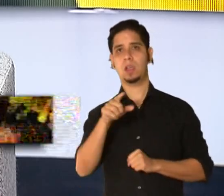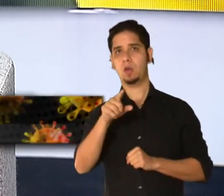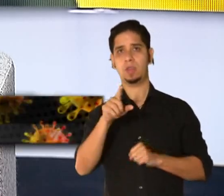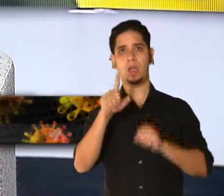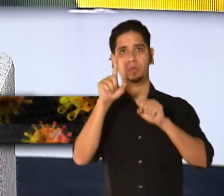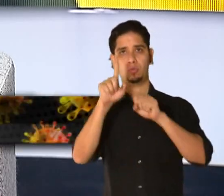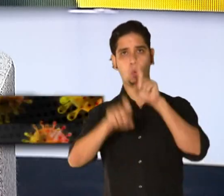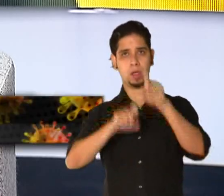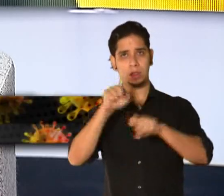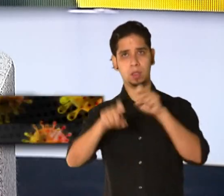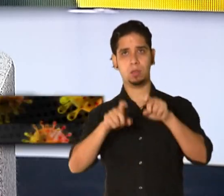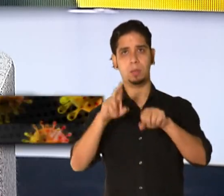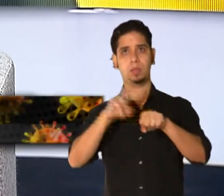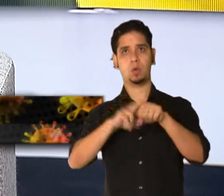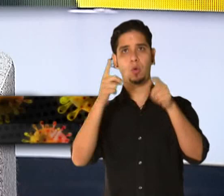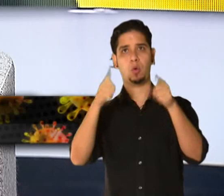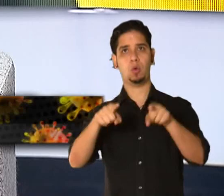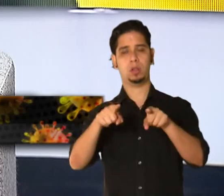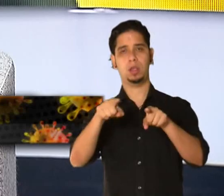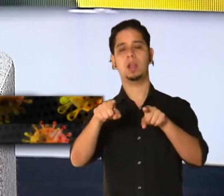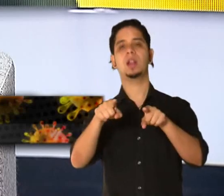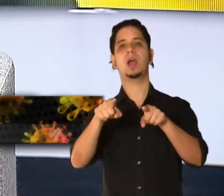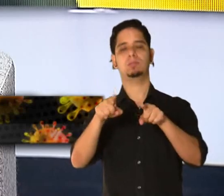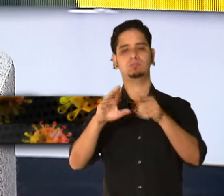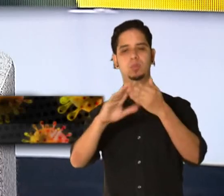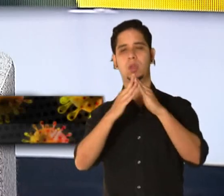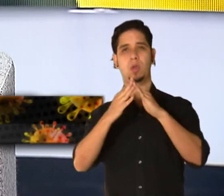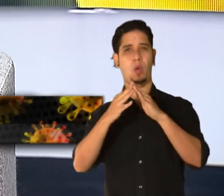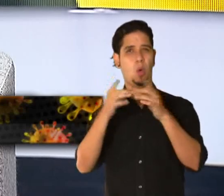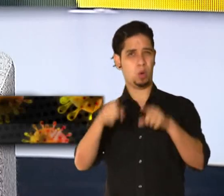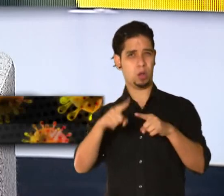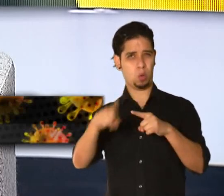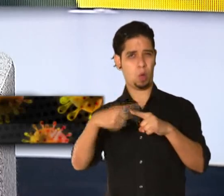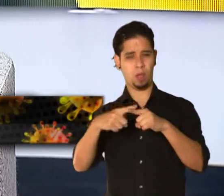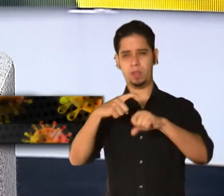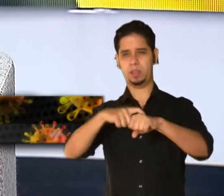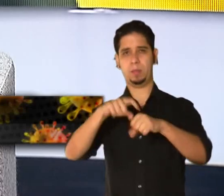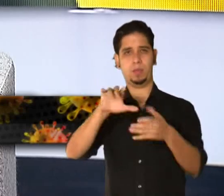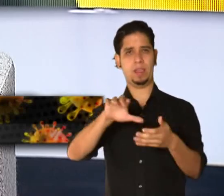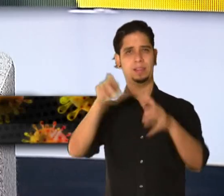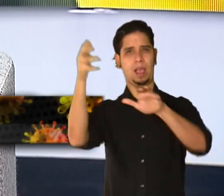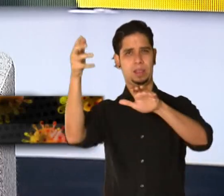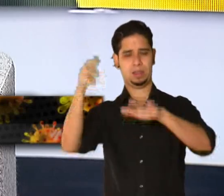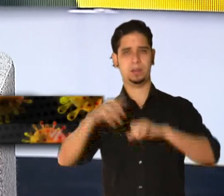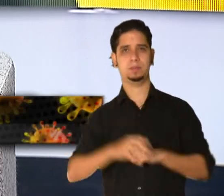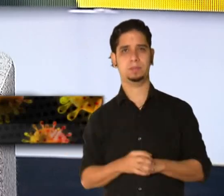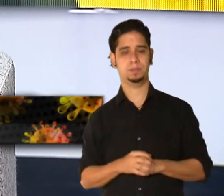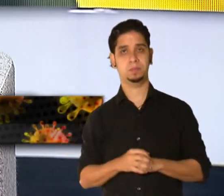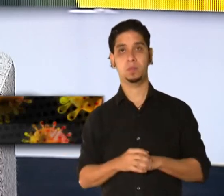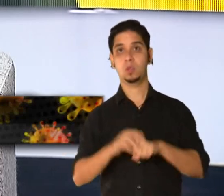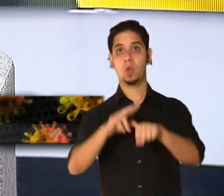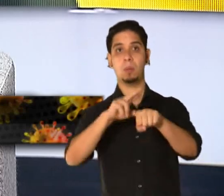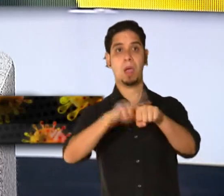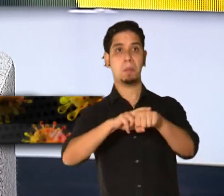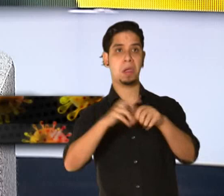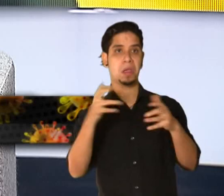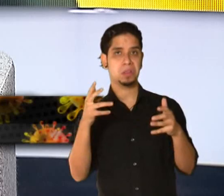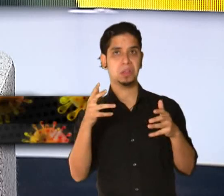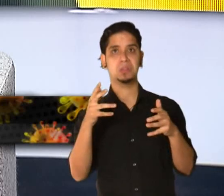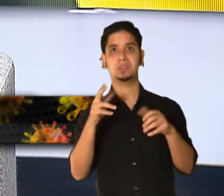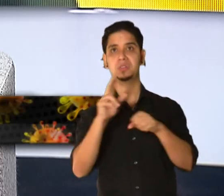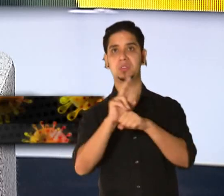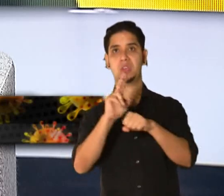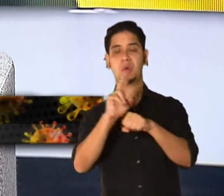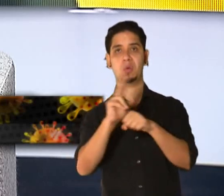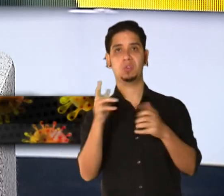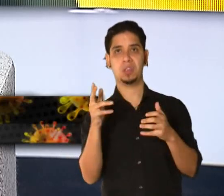la comunidad que se usa en contextos de desastres. Esto se lo usa regularmente y en Puerto Rico